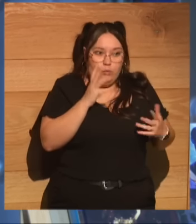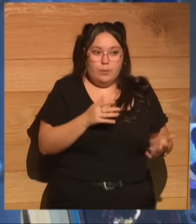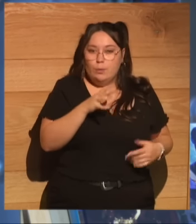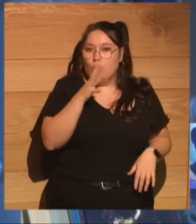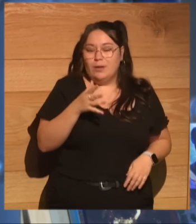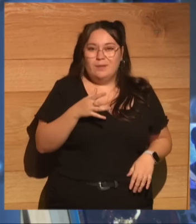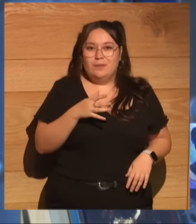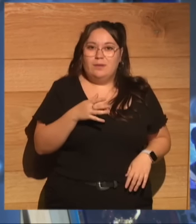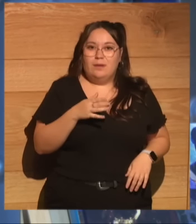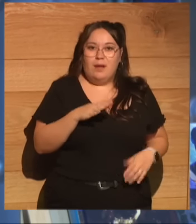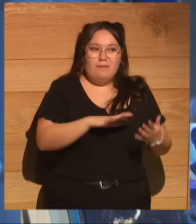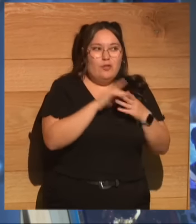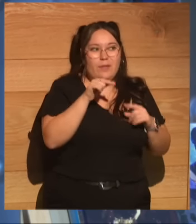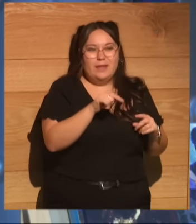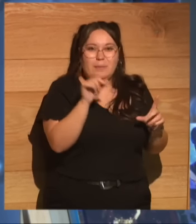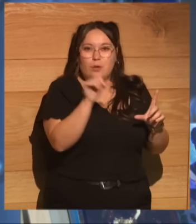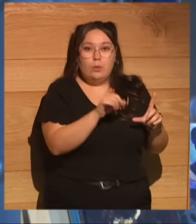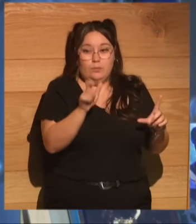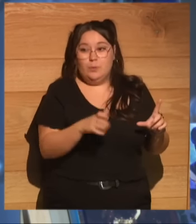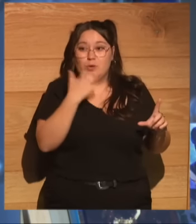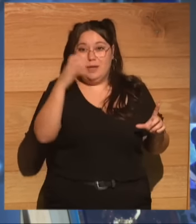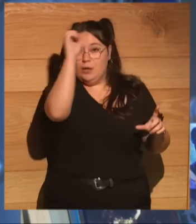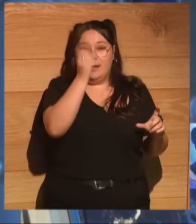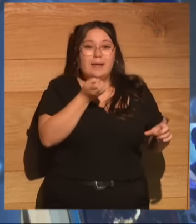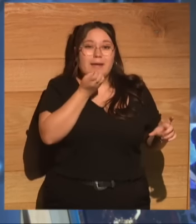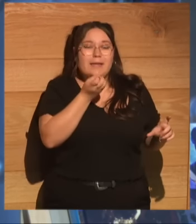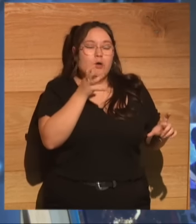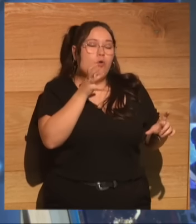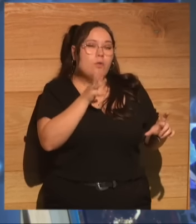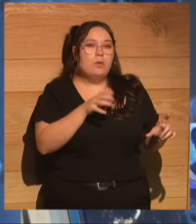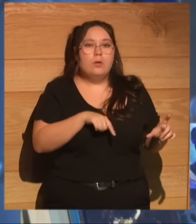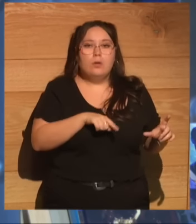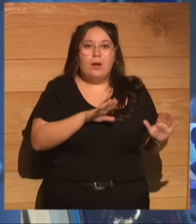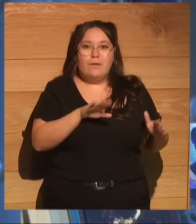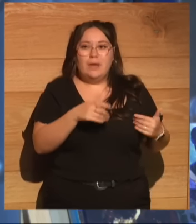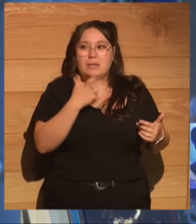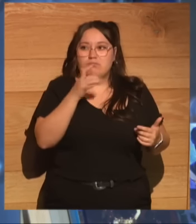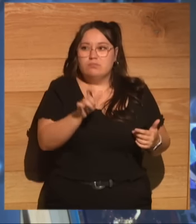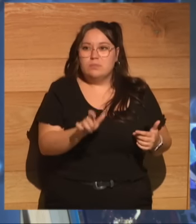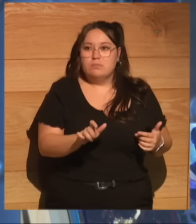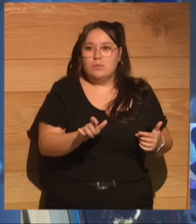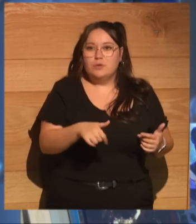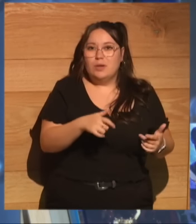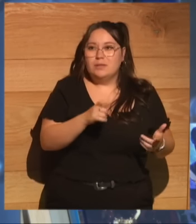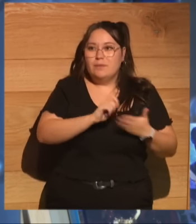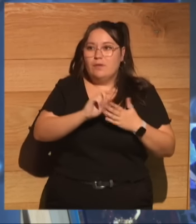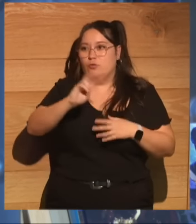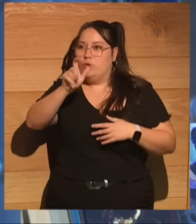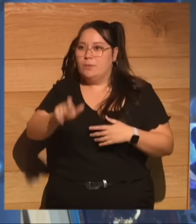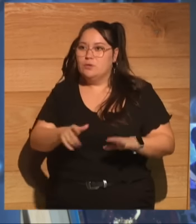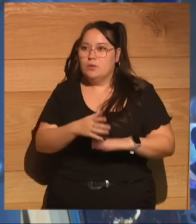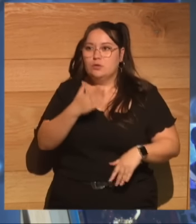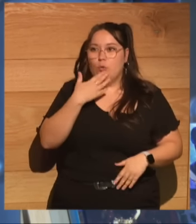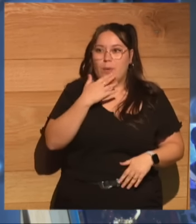uno no queda bien hablando bien de ella. Uno como crítico no... Al fin y al cabo, en general, cuando alguien escribe sobre alguien es sobre todo para dar una imagen